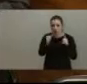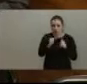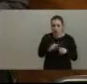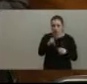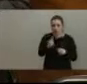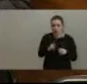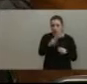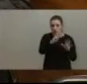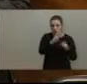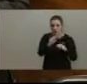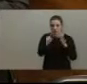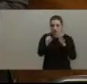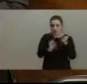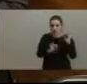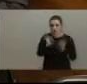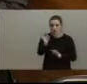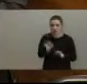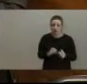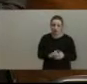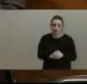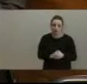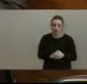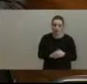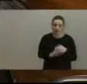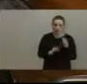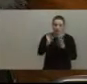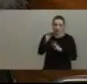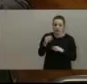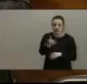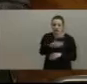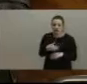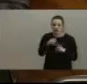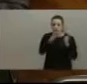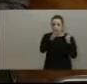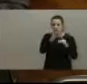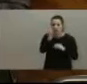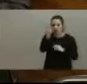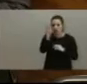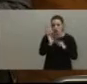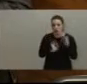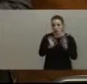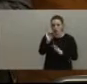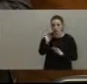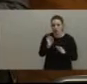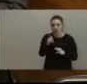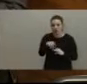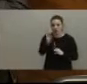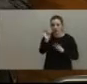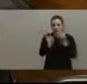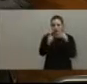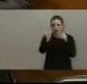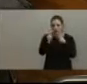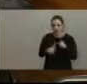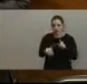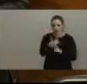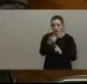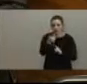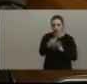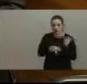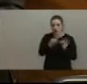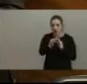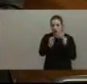secundaria 86%, la tasa en bachillerato 83%, la tasa de titulación en ciclo formativo de grado